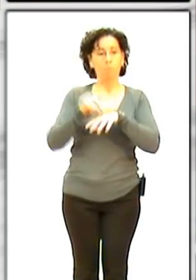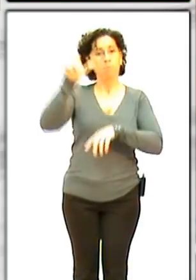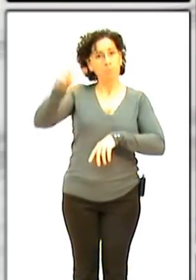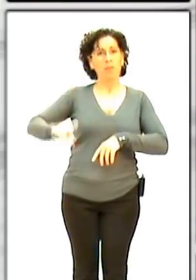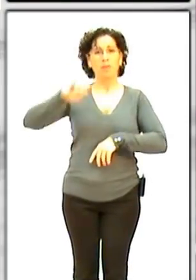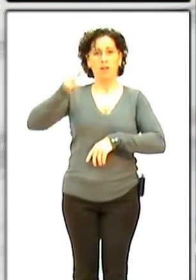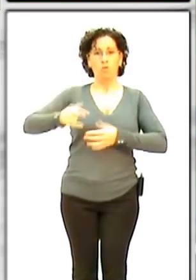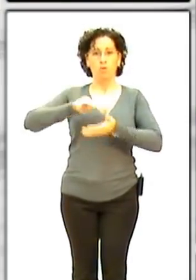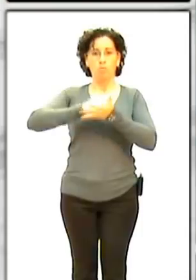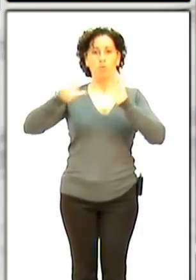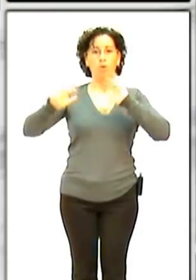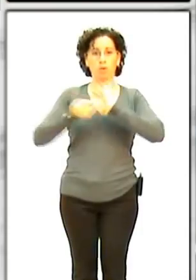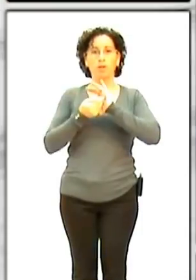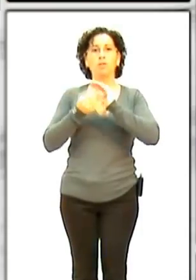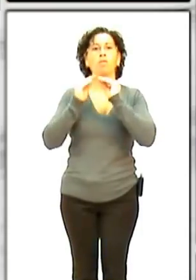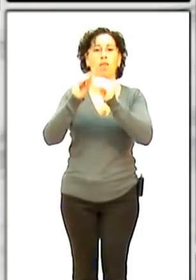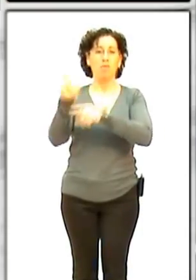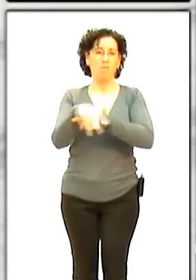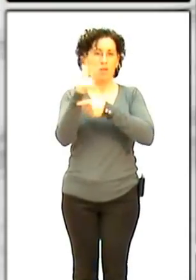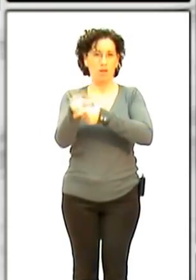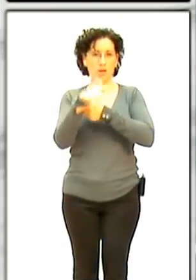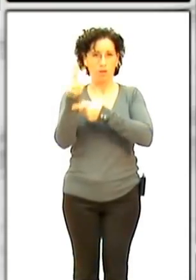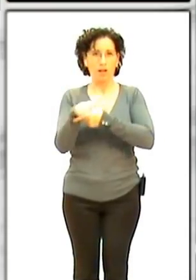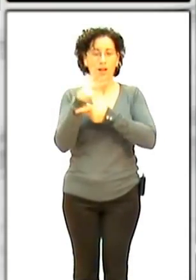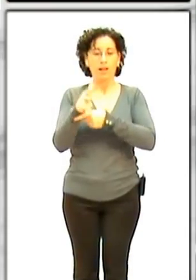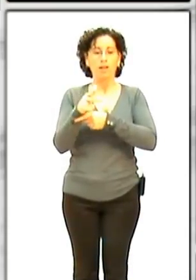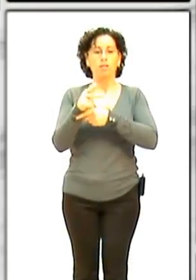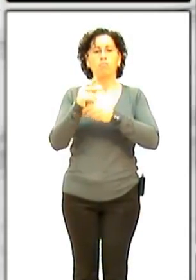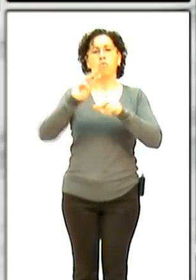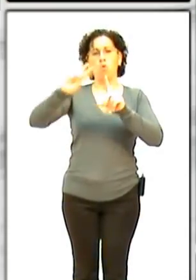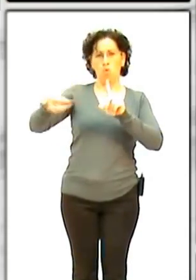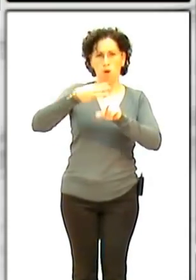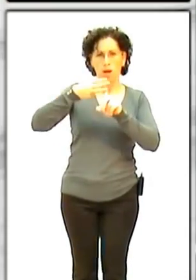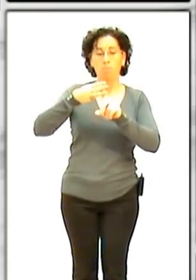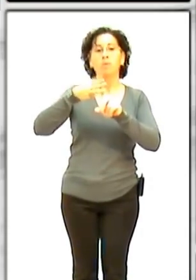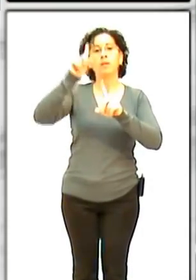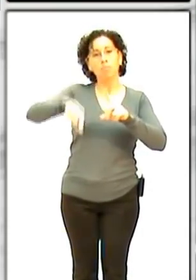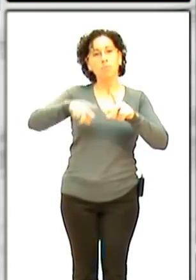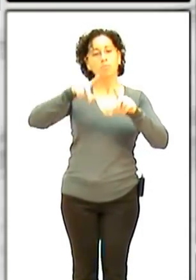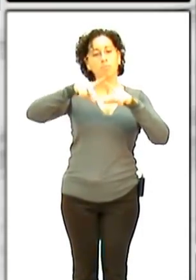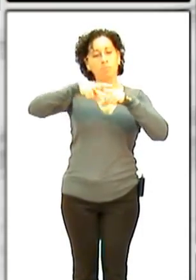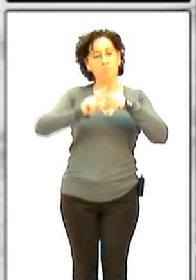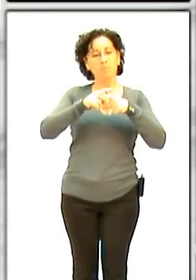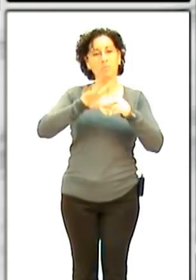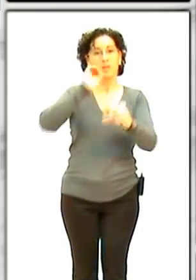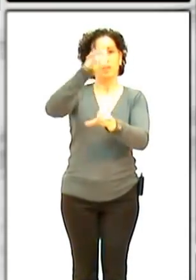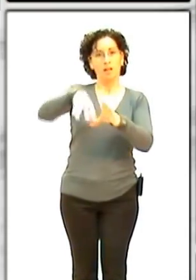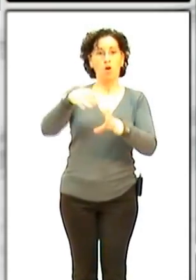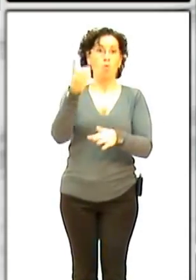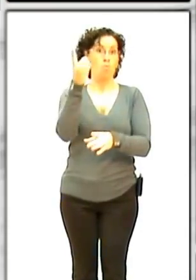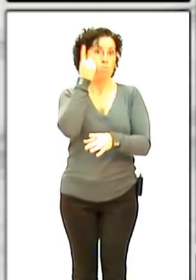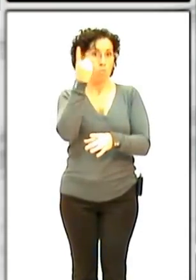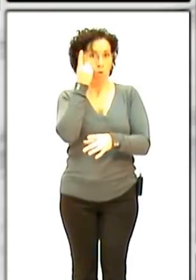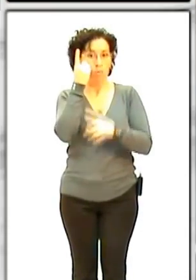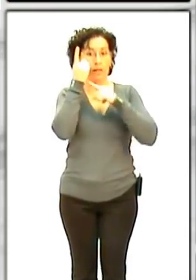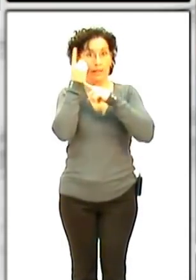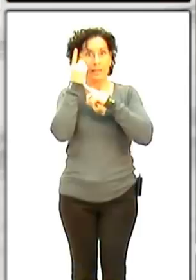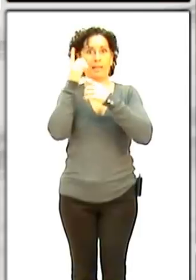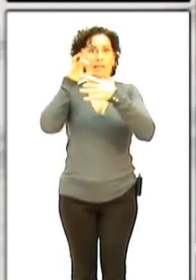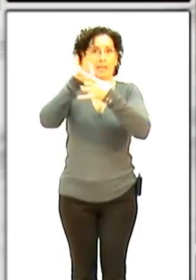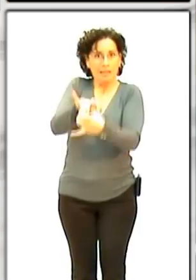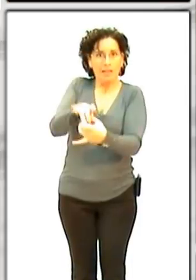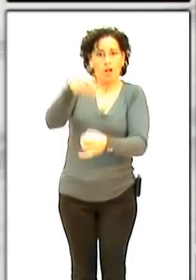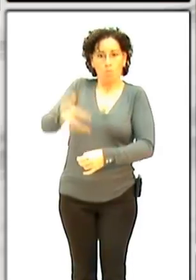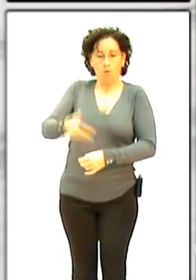y se ha encargado de la realización de videoclips, motion graphics, desarrollos web y, por último, aplicaciones para dispositivos móviles. Y aquí es donde está la importancia de